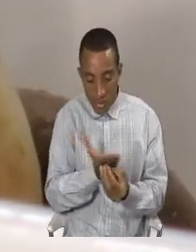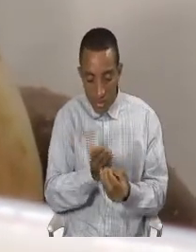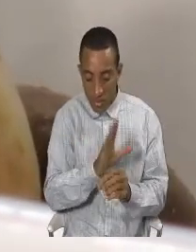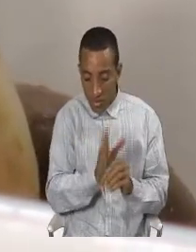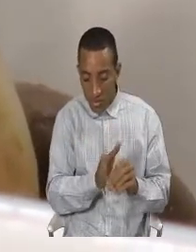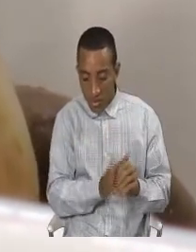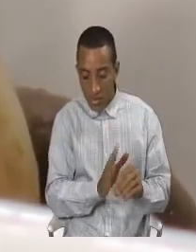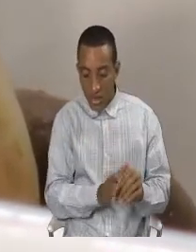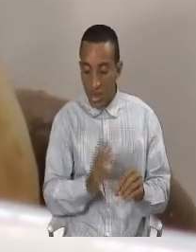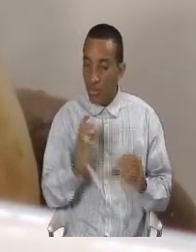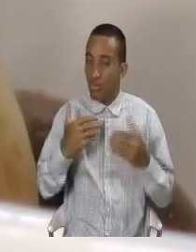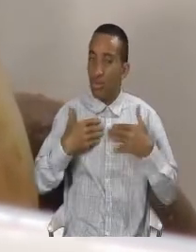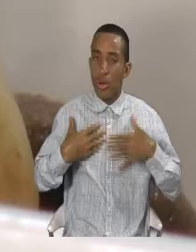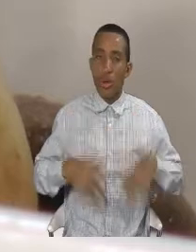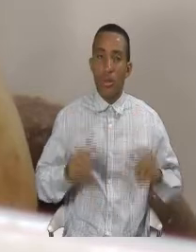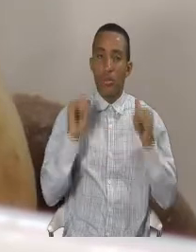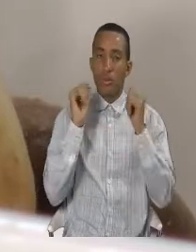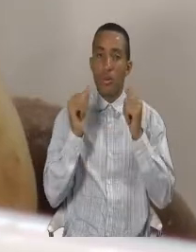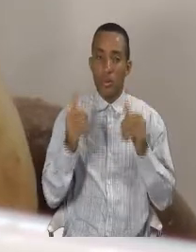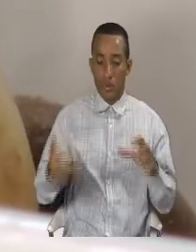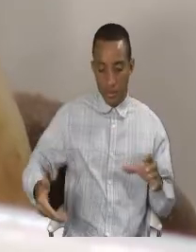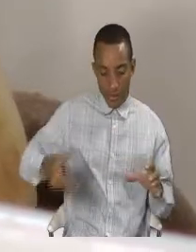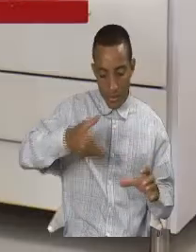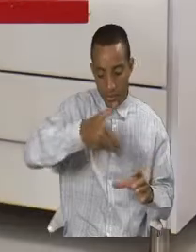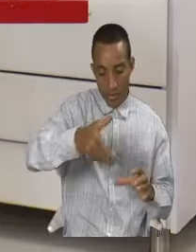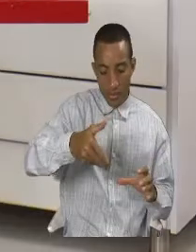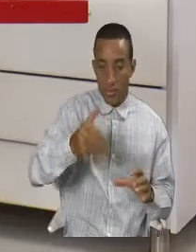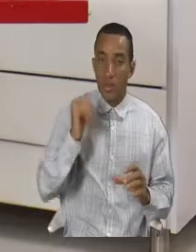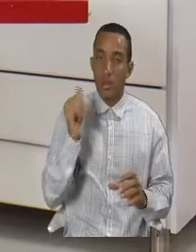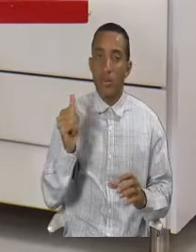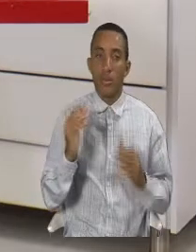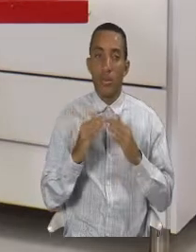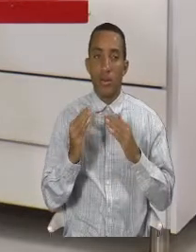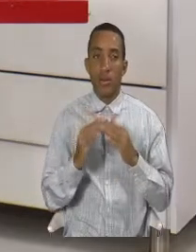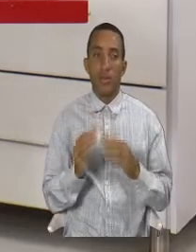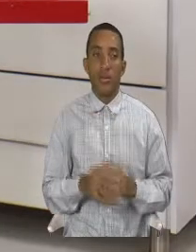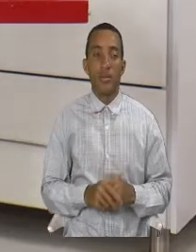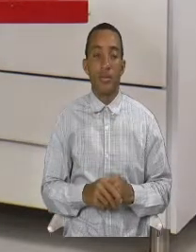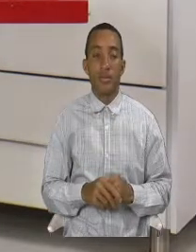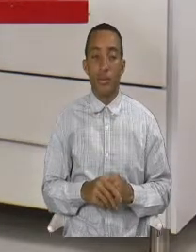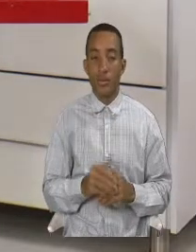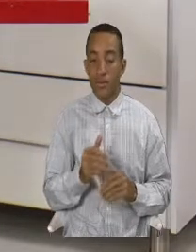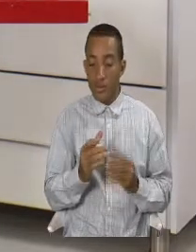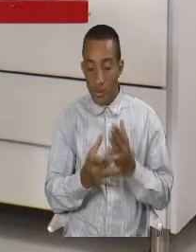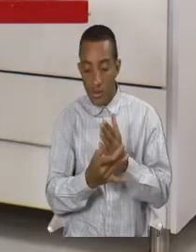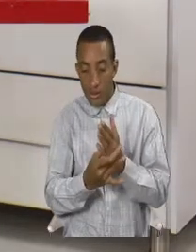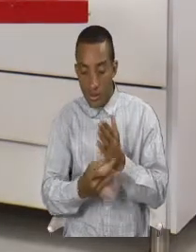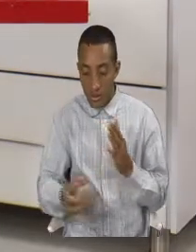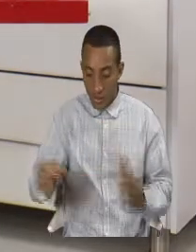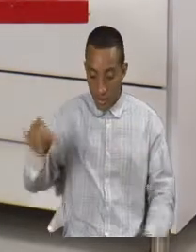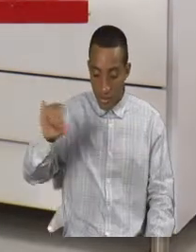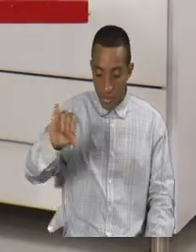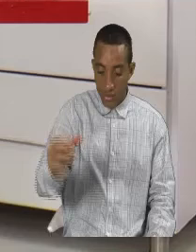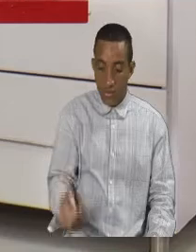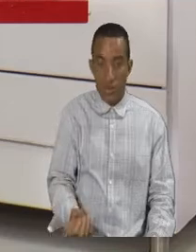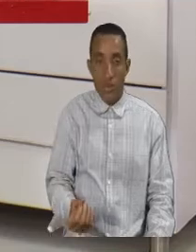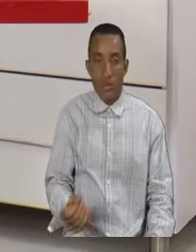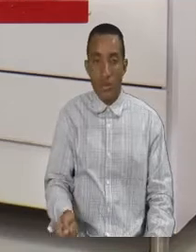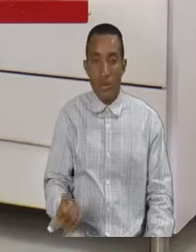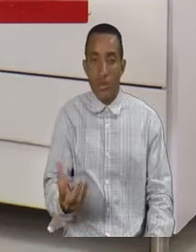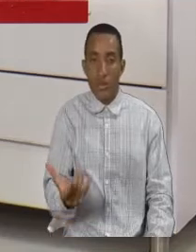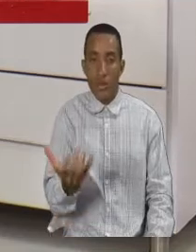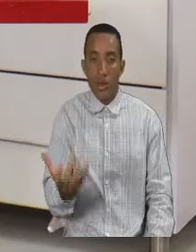toman ustedes y la hacen ustedes en su casa. Acá vamos a poner a calentar el aceite. Corremos los dos